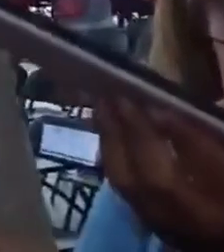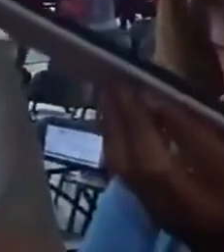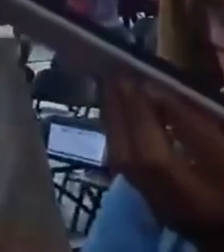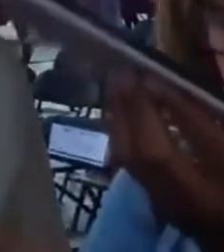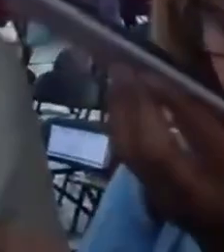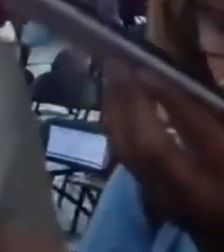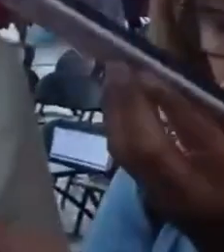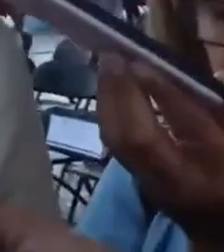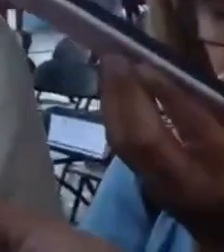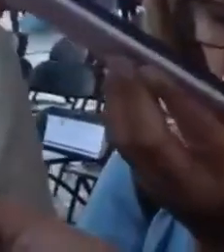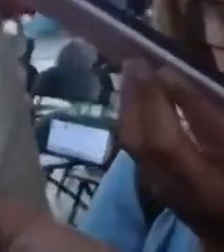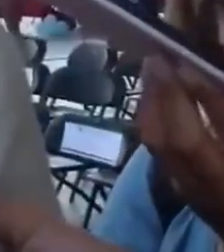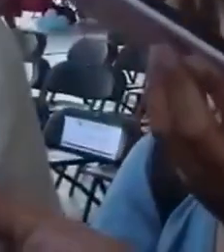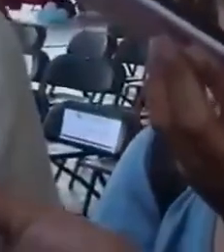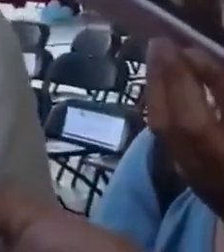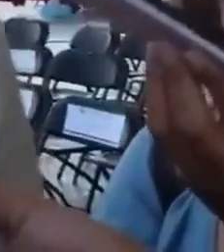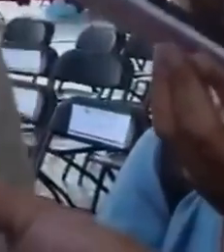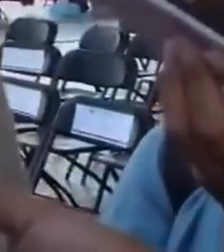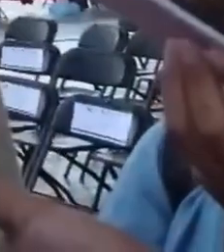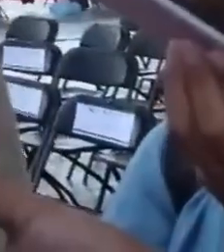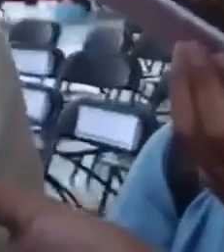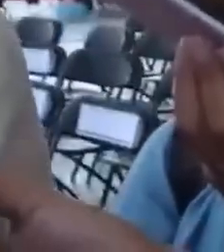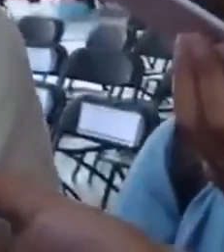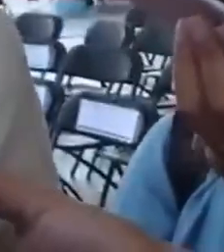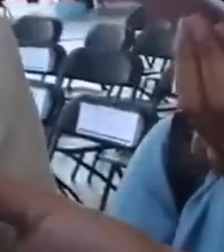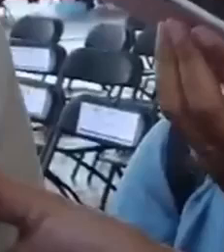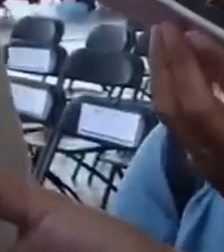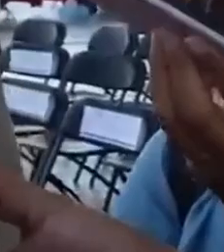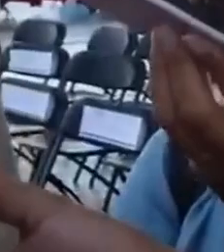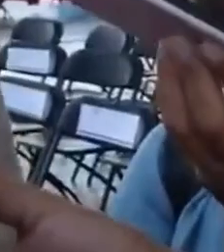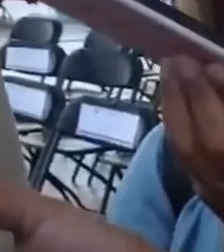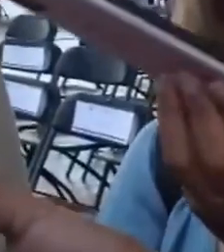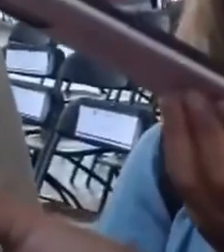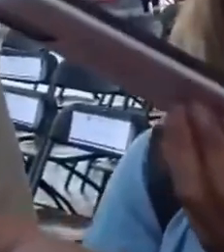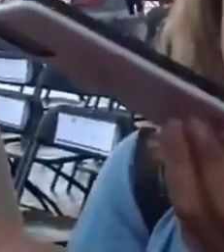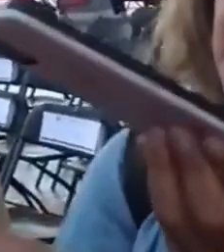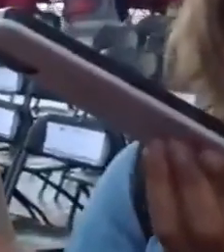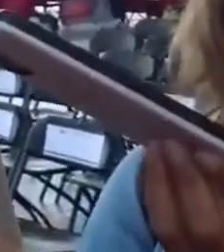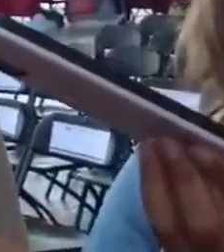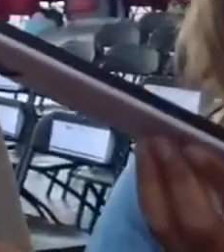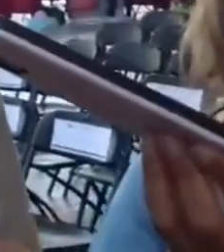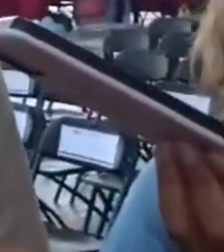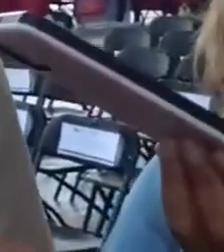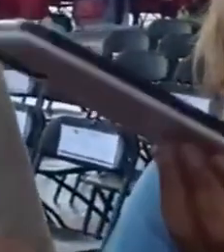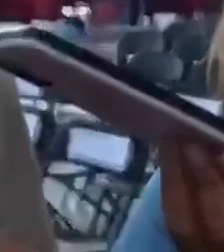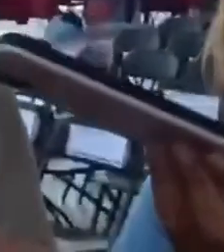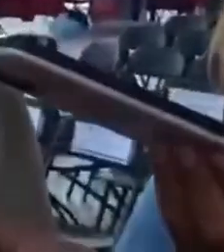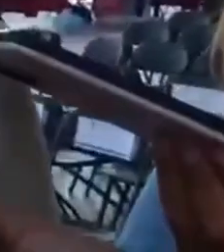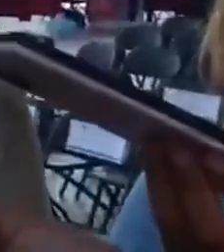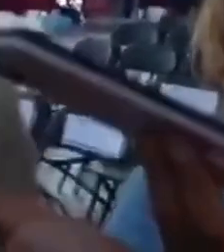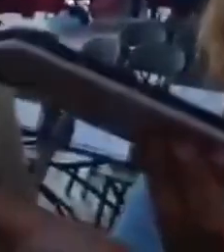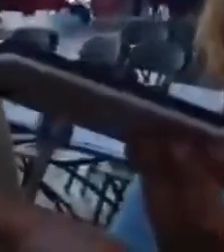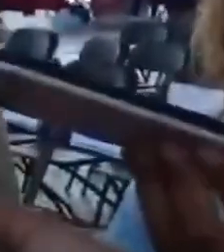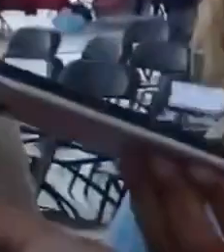El titular de la Secretaría de Desarrollo Económico, Claudio Méndez Fernández, informó que hay cartas de intención para inversión extranjera de empresas del ramo automotriz